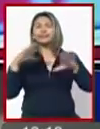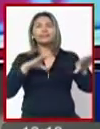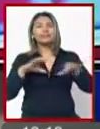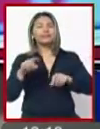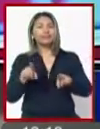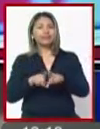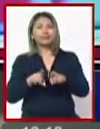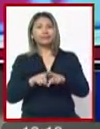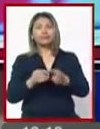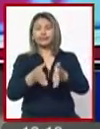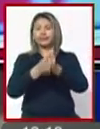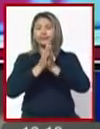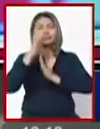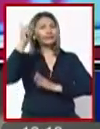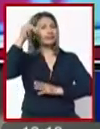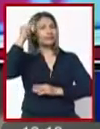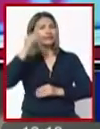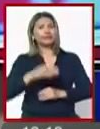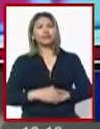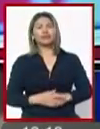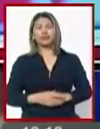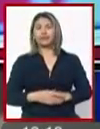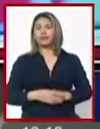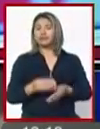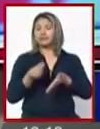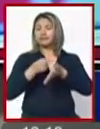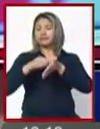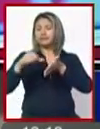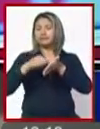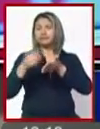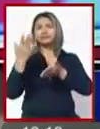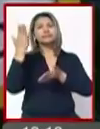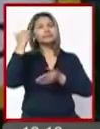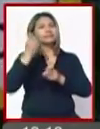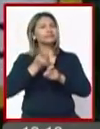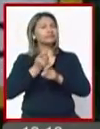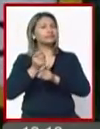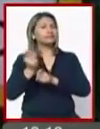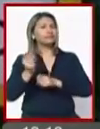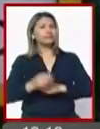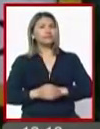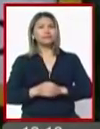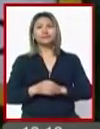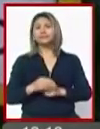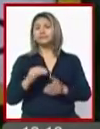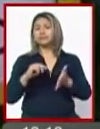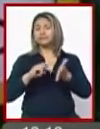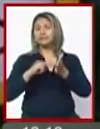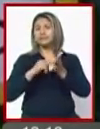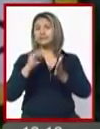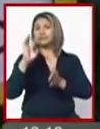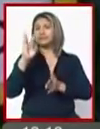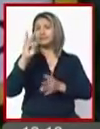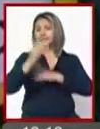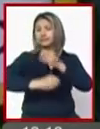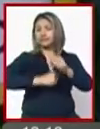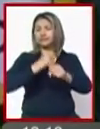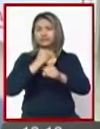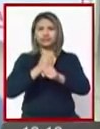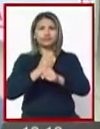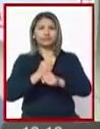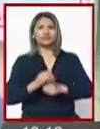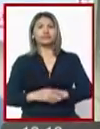realizaron y también pidieron al gobierno un resarcimiento de los daños. El letrero señala